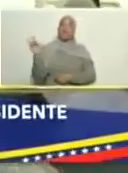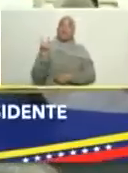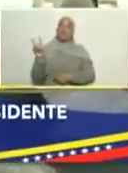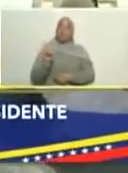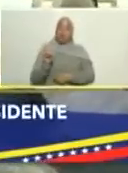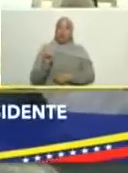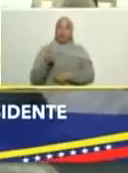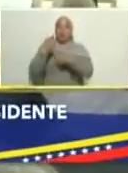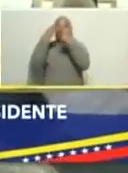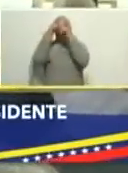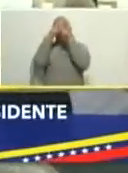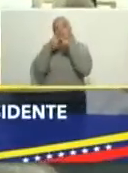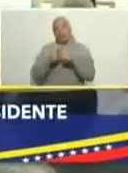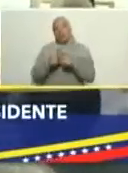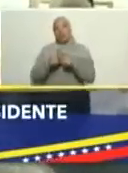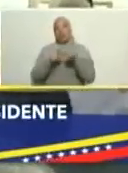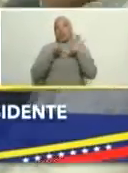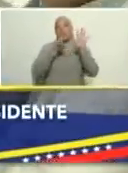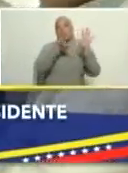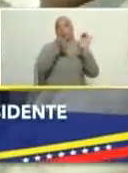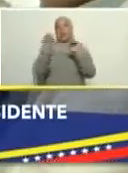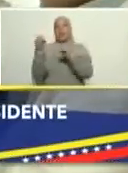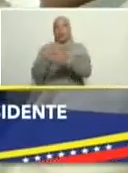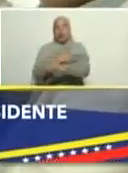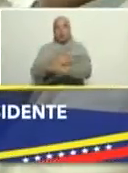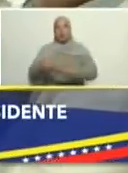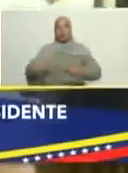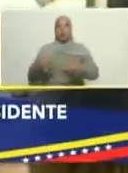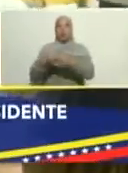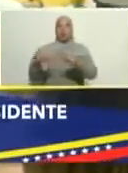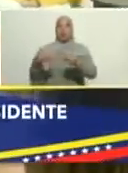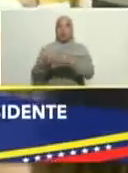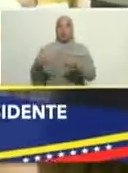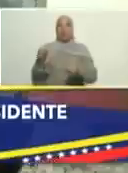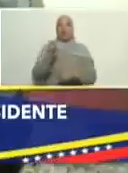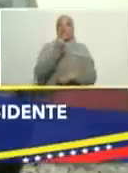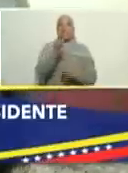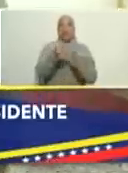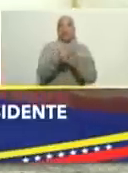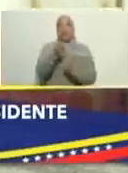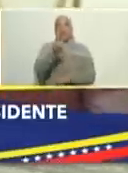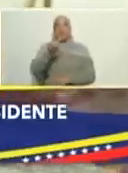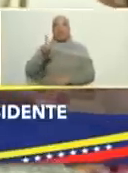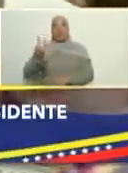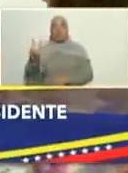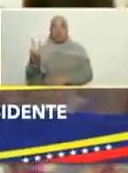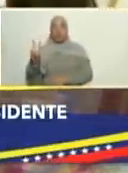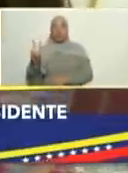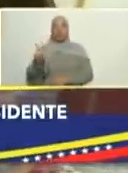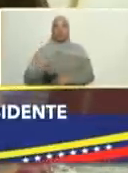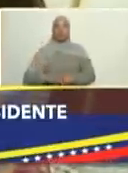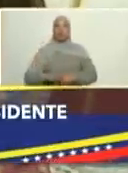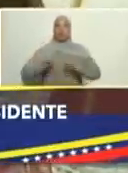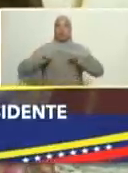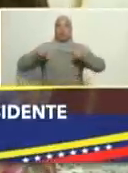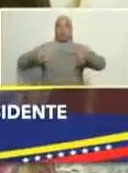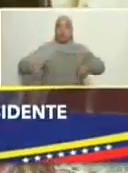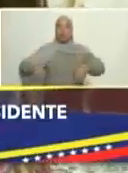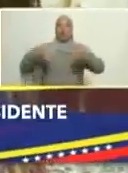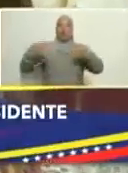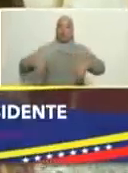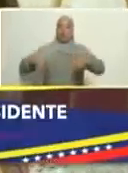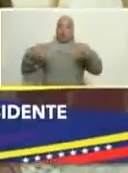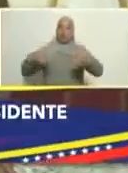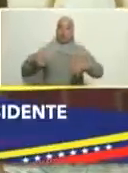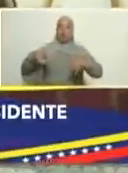Se calcula por encima de 600 millones al cierre del año 2022, luego de la reapertura de la frontera común ocurrida